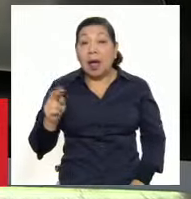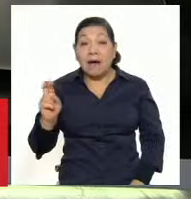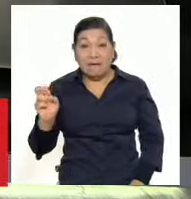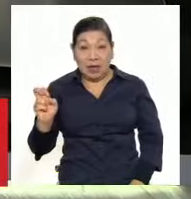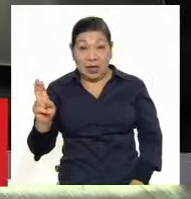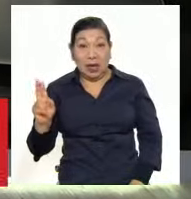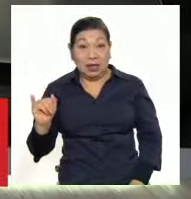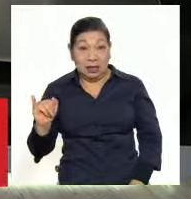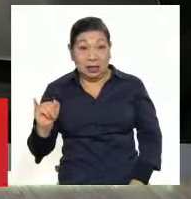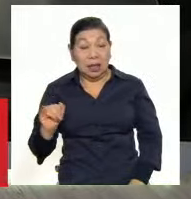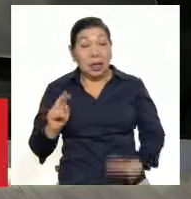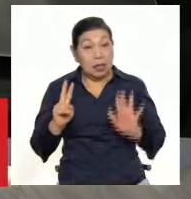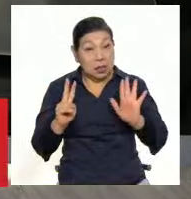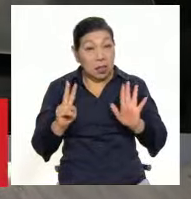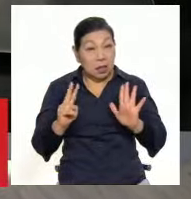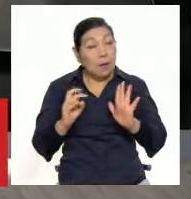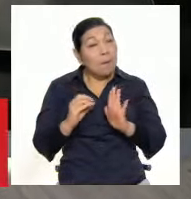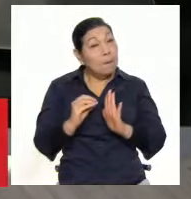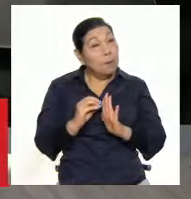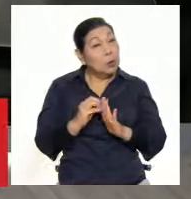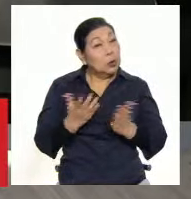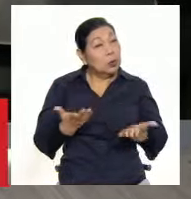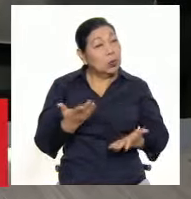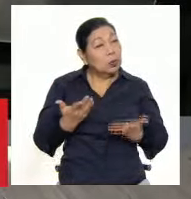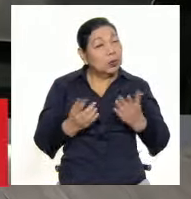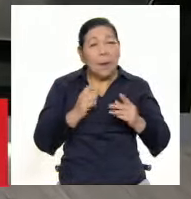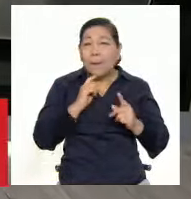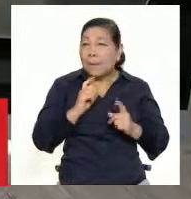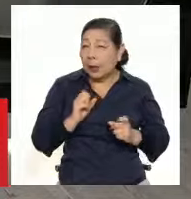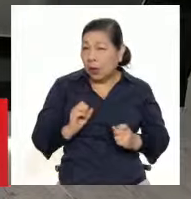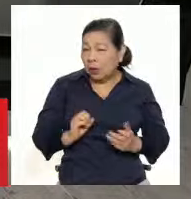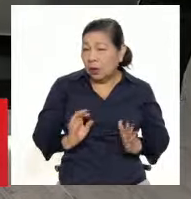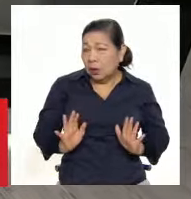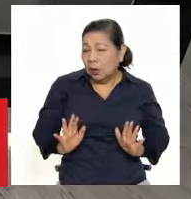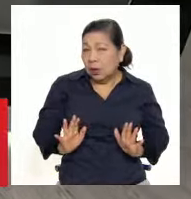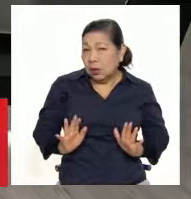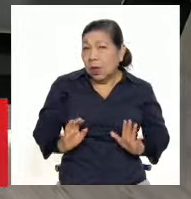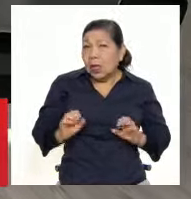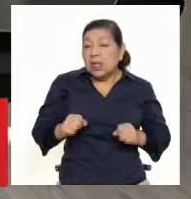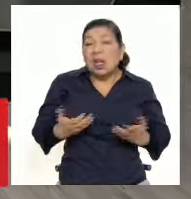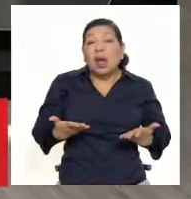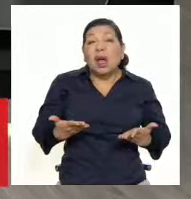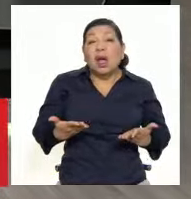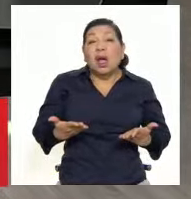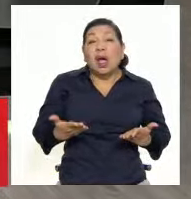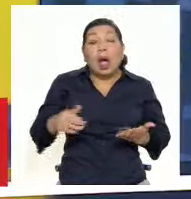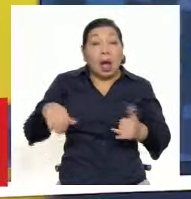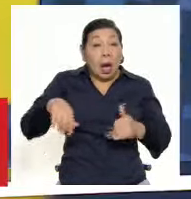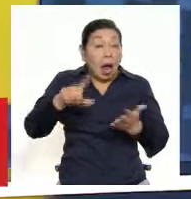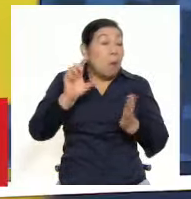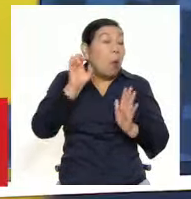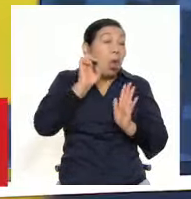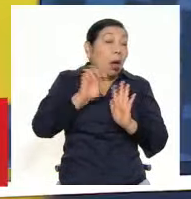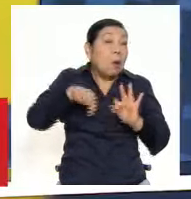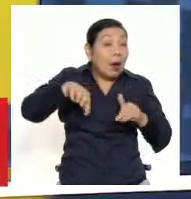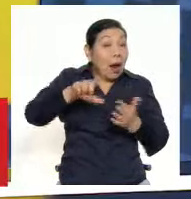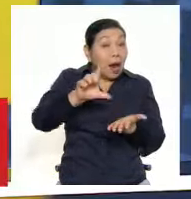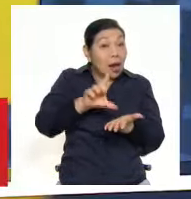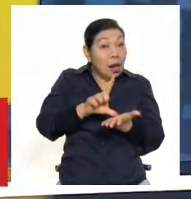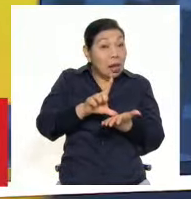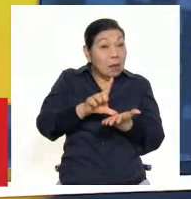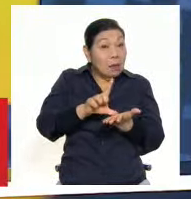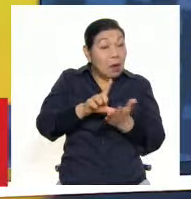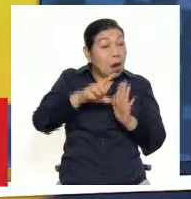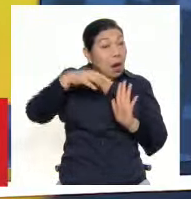tenido una magnitud de 7 grados. Lo que muchos nos preguntamos, en mi caso personal, si esto hubiese ocurrido en Lima Metropolitana a una